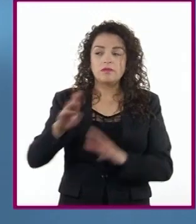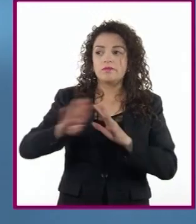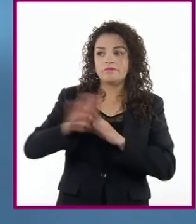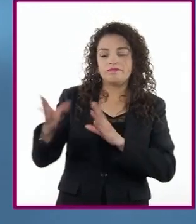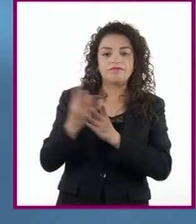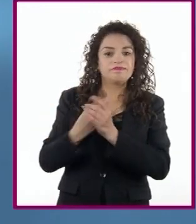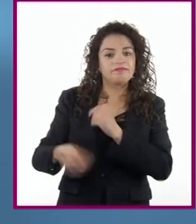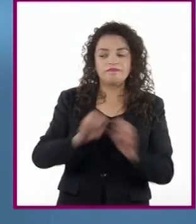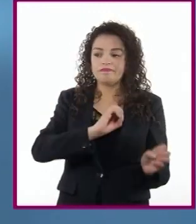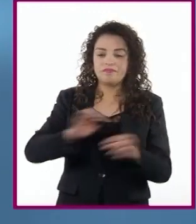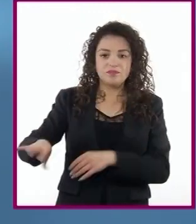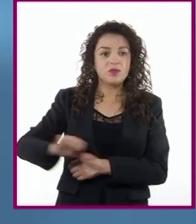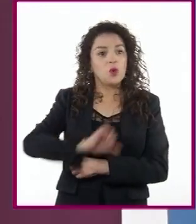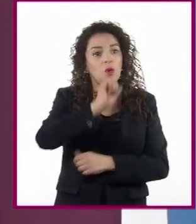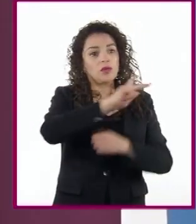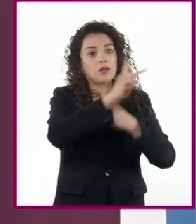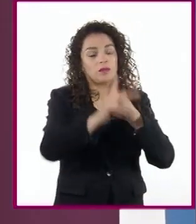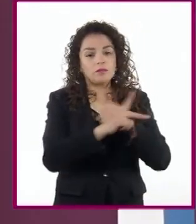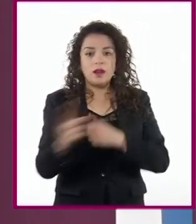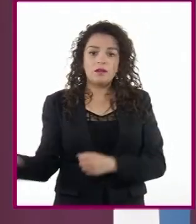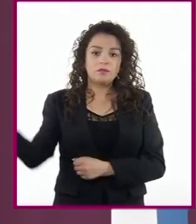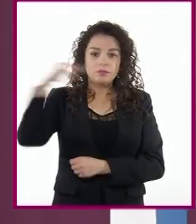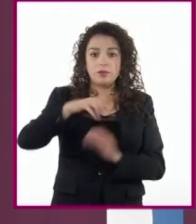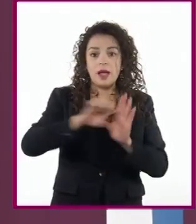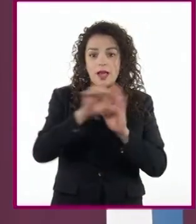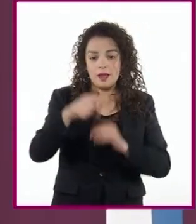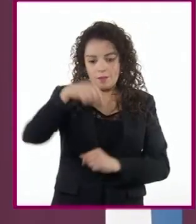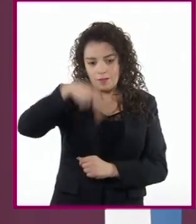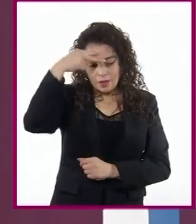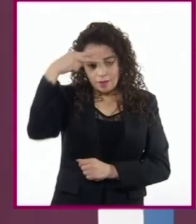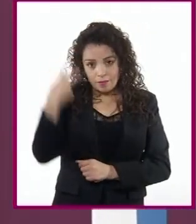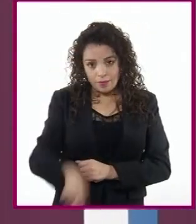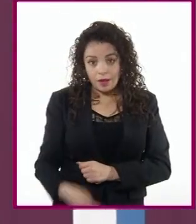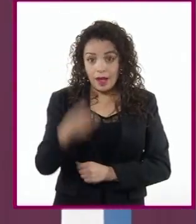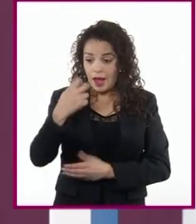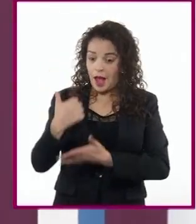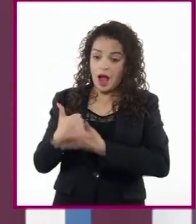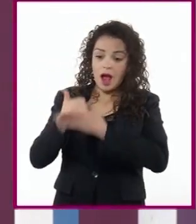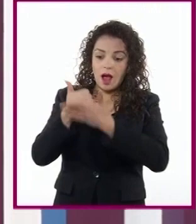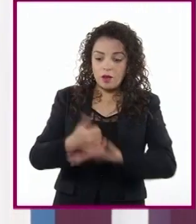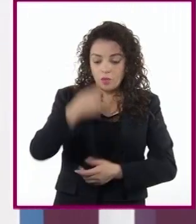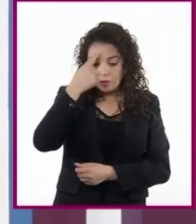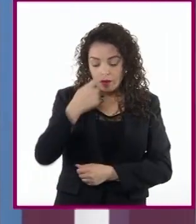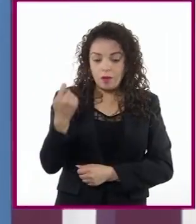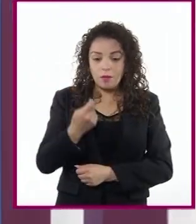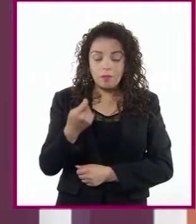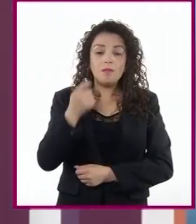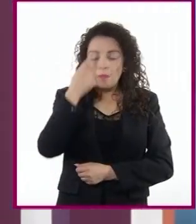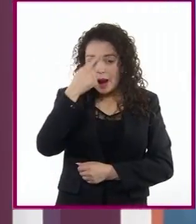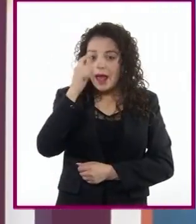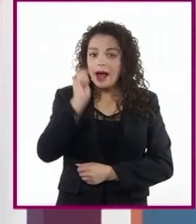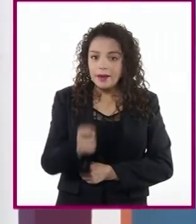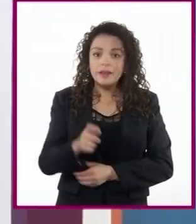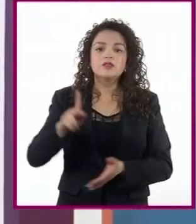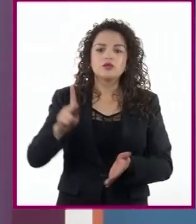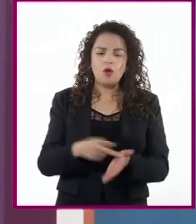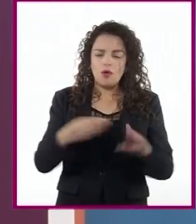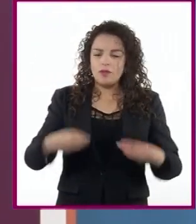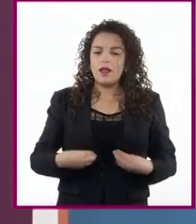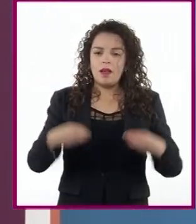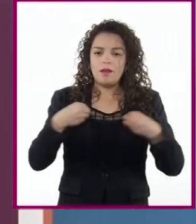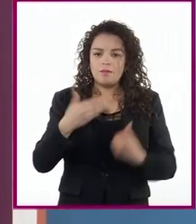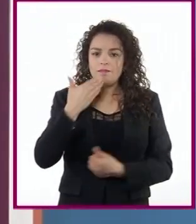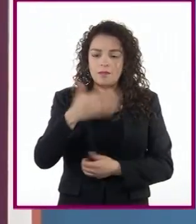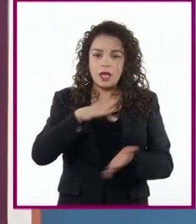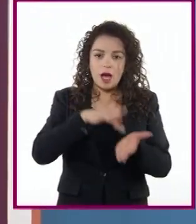buscar refugio en otros, como México. De esta manera, les ayudan a rehacer su vida a través del apoyo y